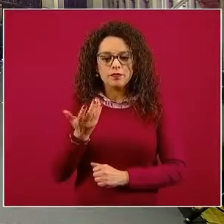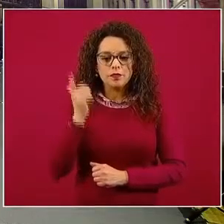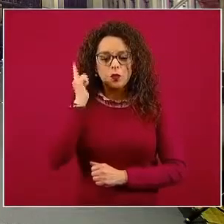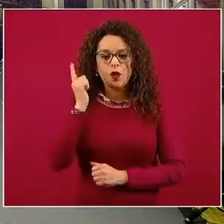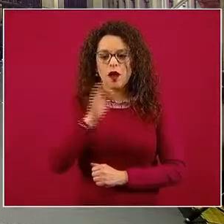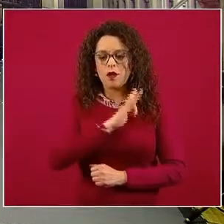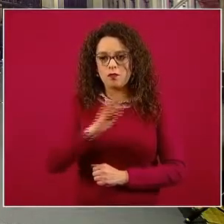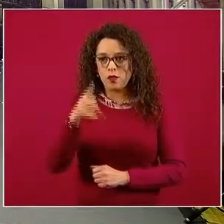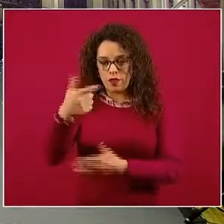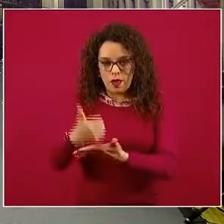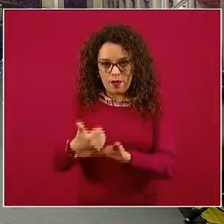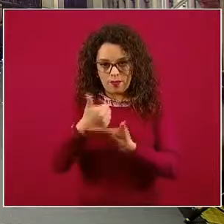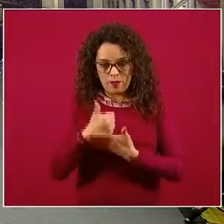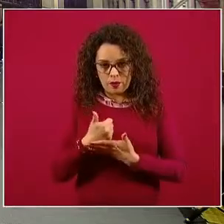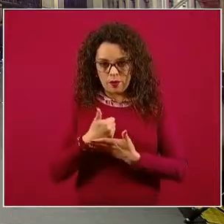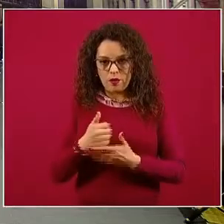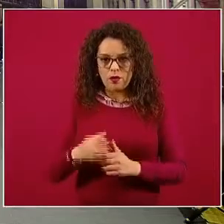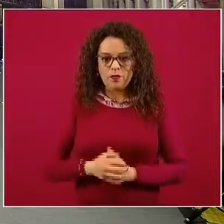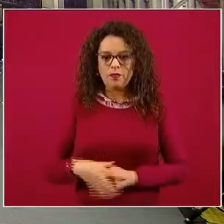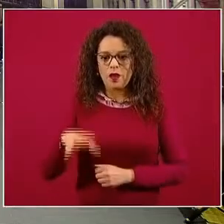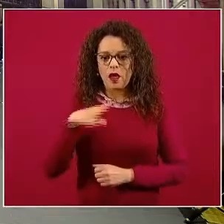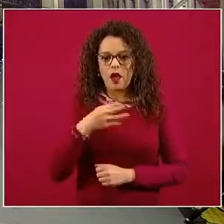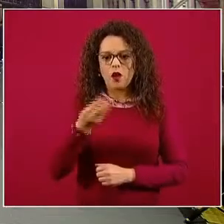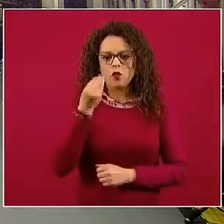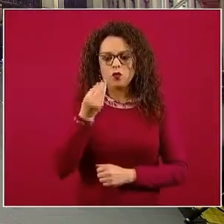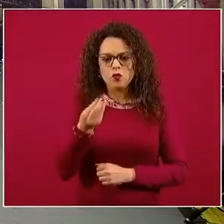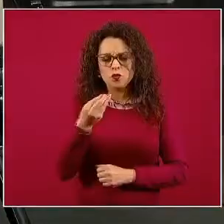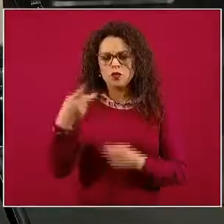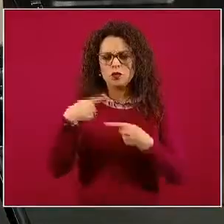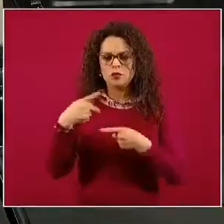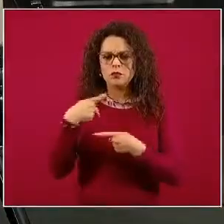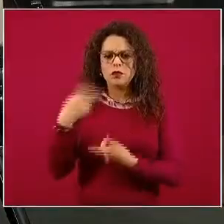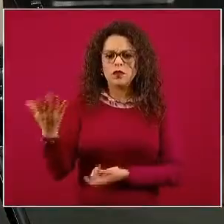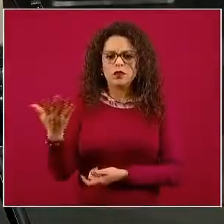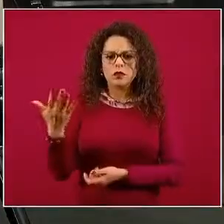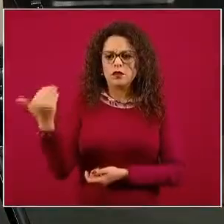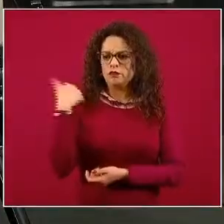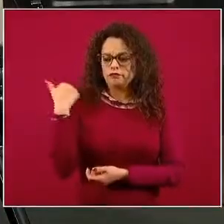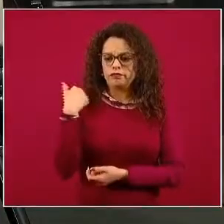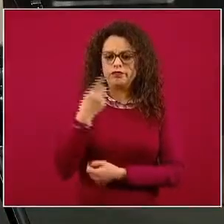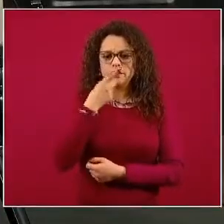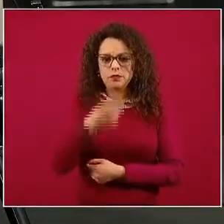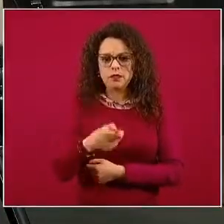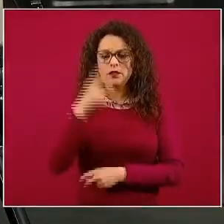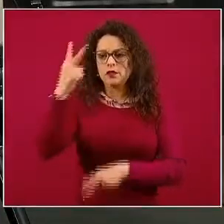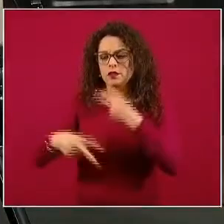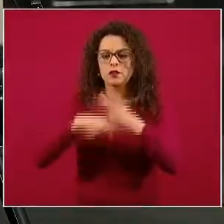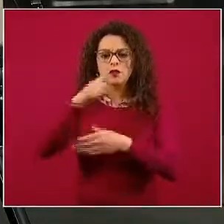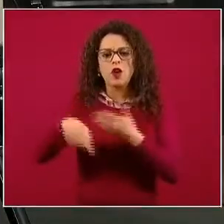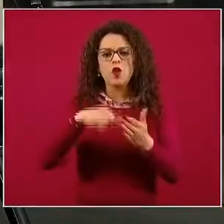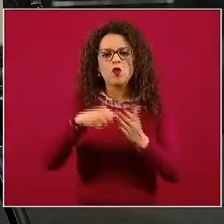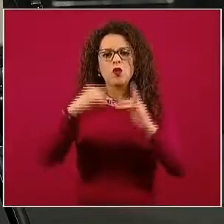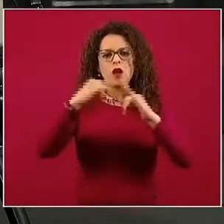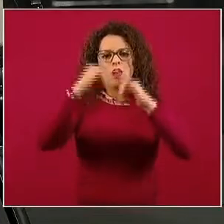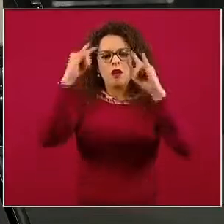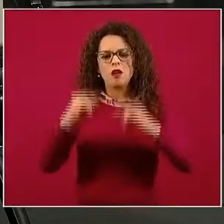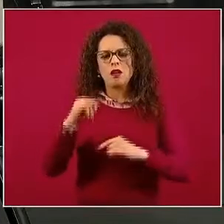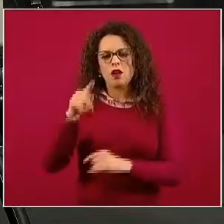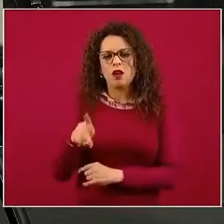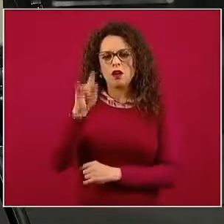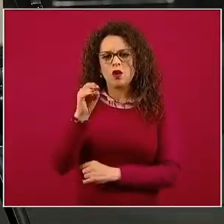pudiera ayudar, he recibido muchos comunicados de personas que asisten a los kioscos a realizarse las pruebas